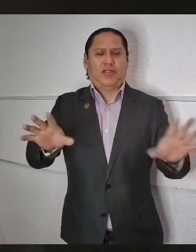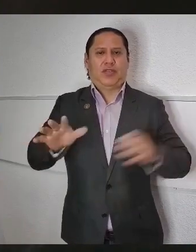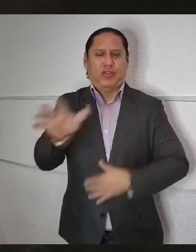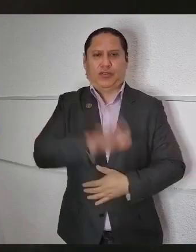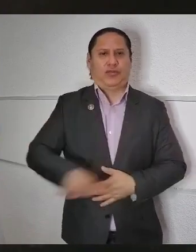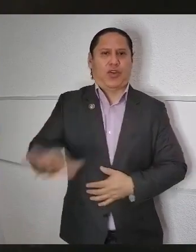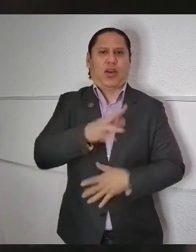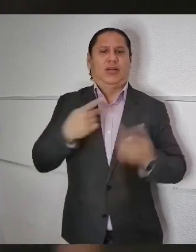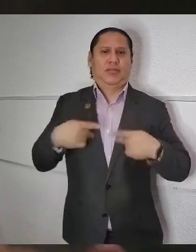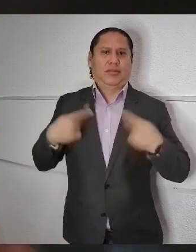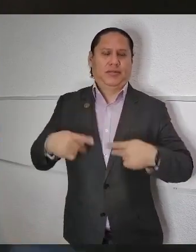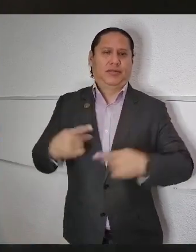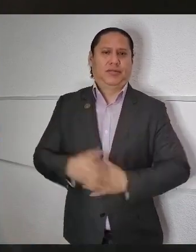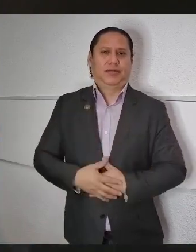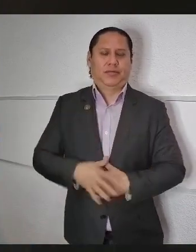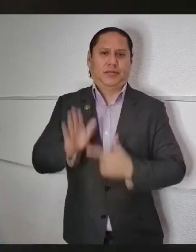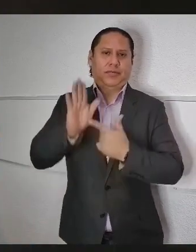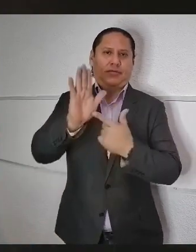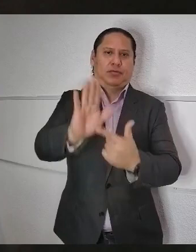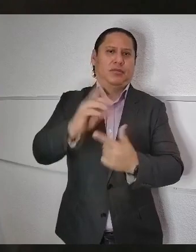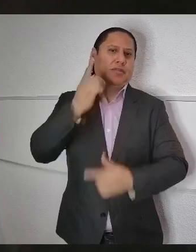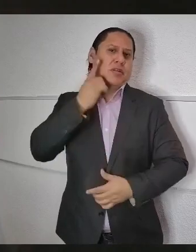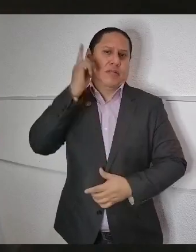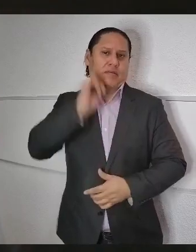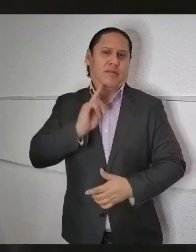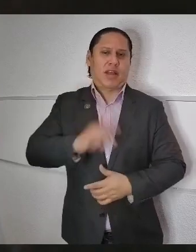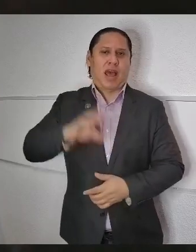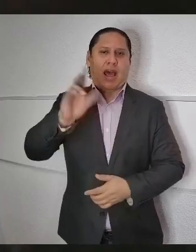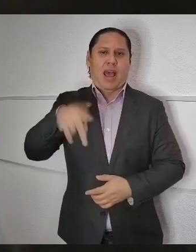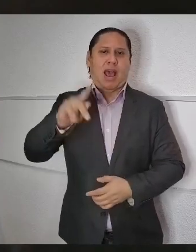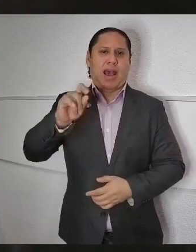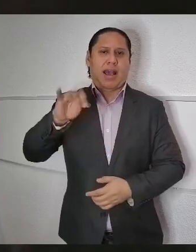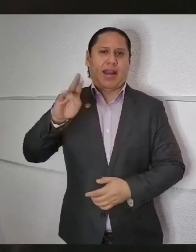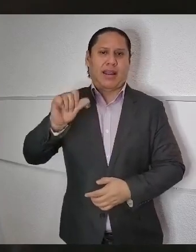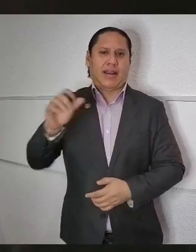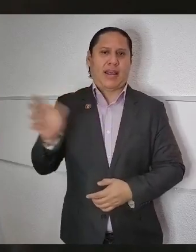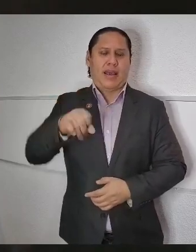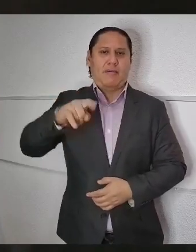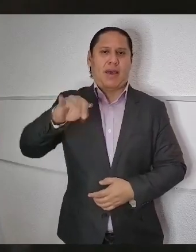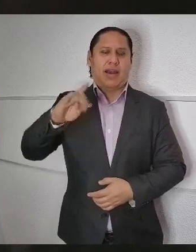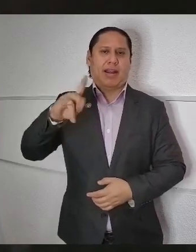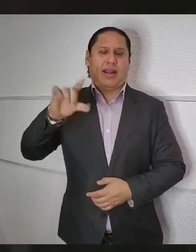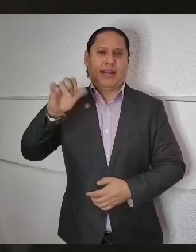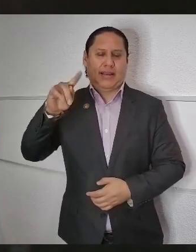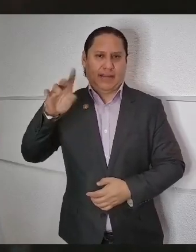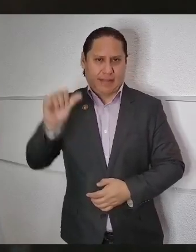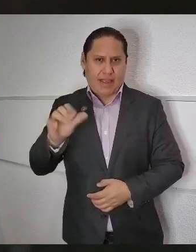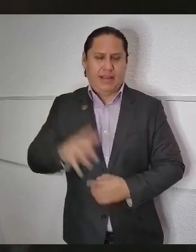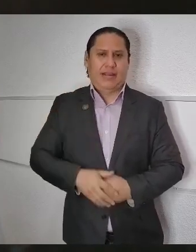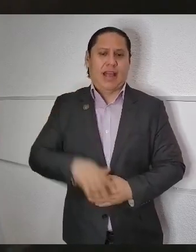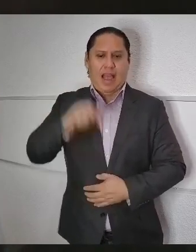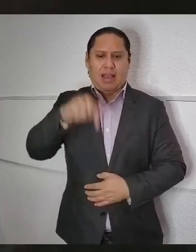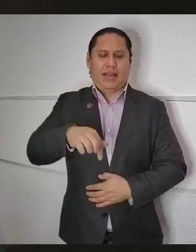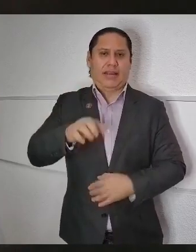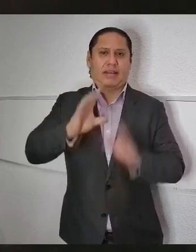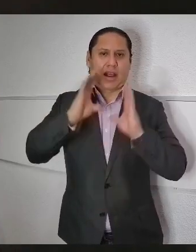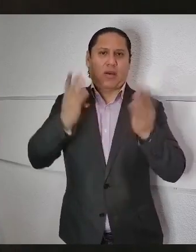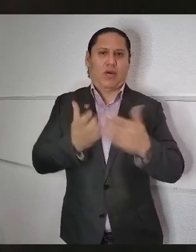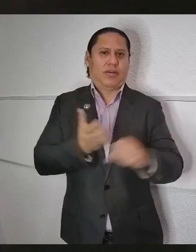la ciudadanía. Presentado por la diputada Karina Margarita del Río Centeno, integrante de